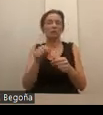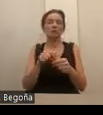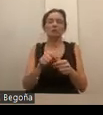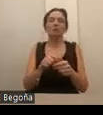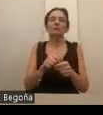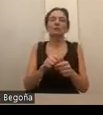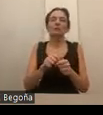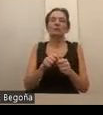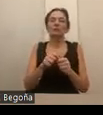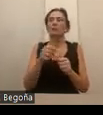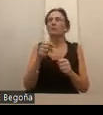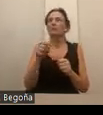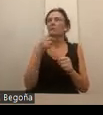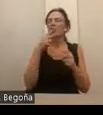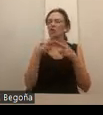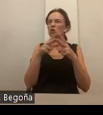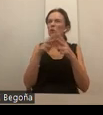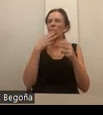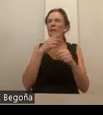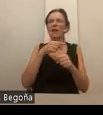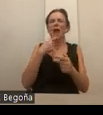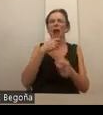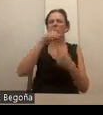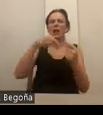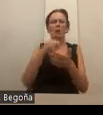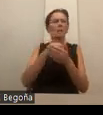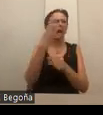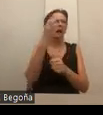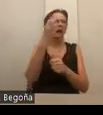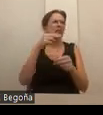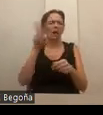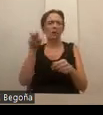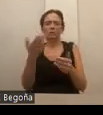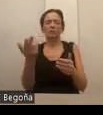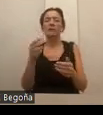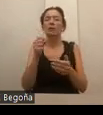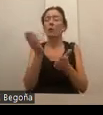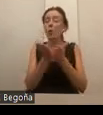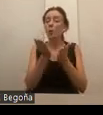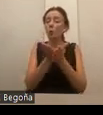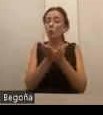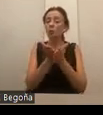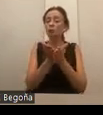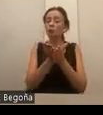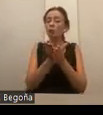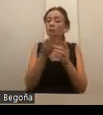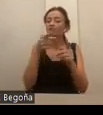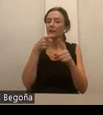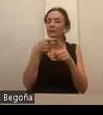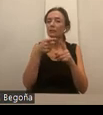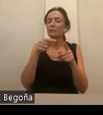esta entidad, no sé si son 30 euros al año o una cosa así. Pero en cualquier caso es un curso en el que se repasan todas las